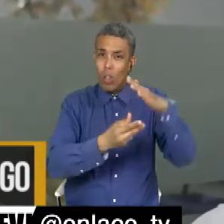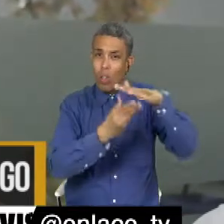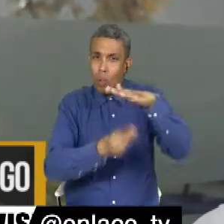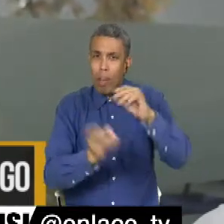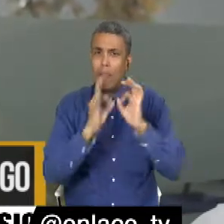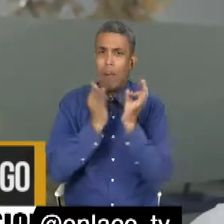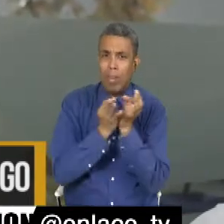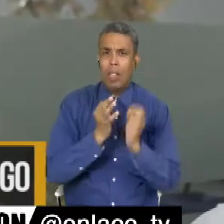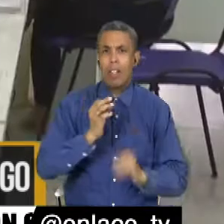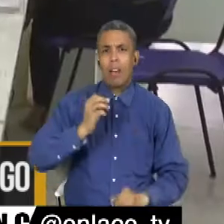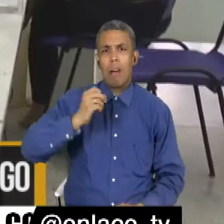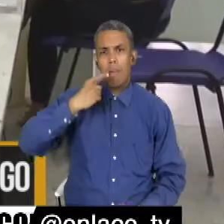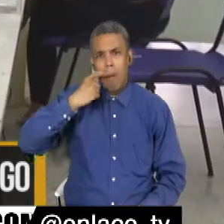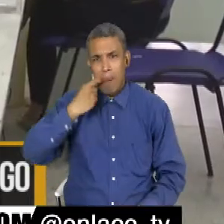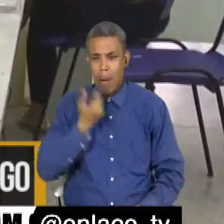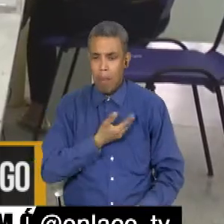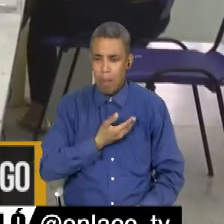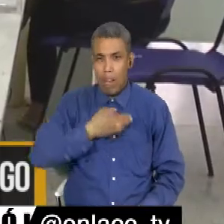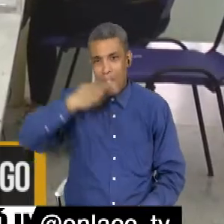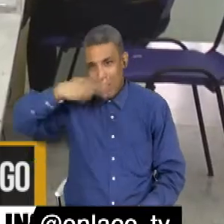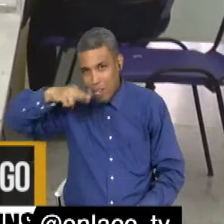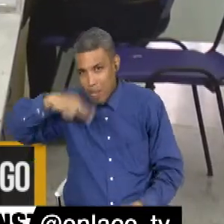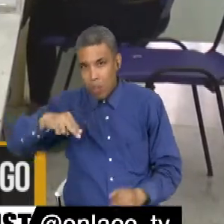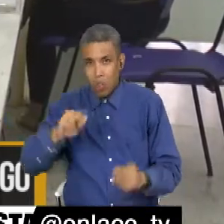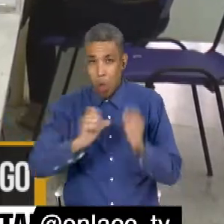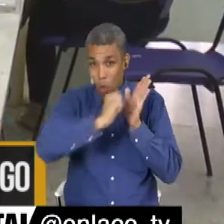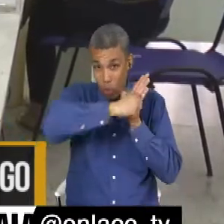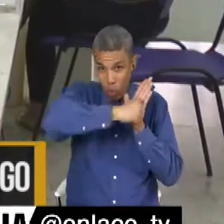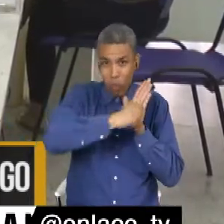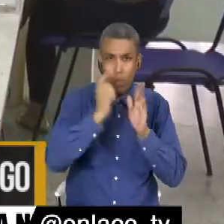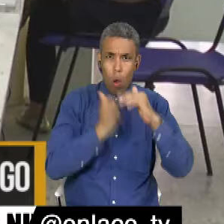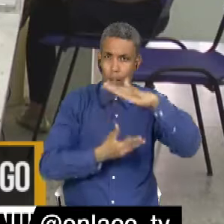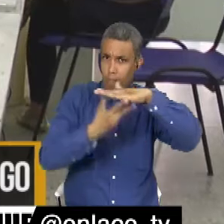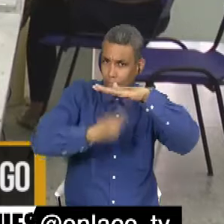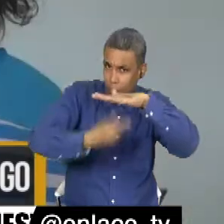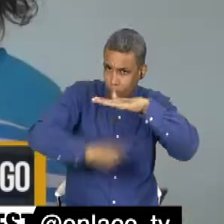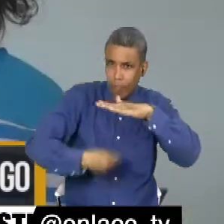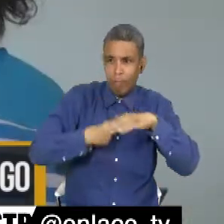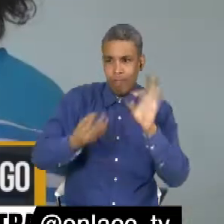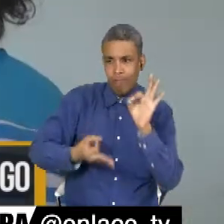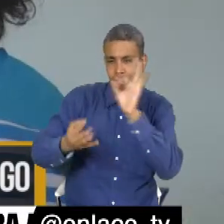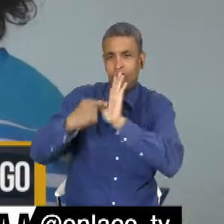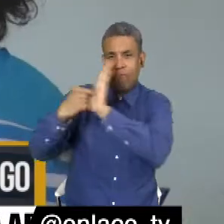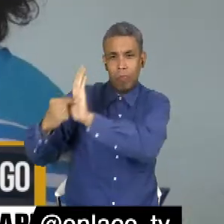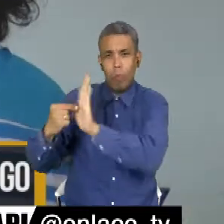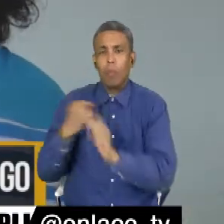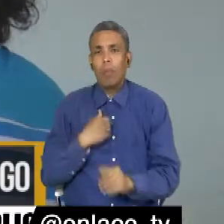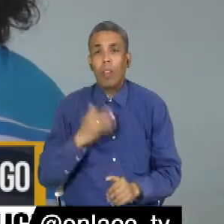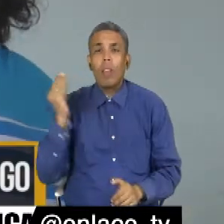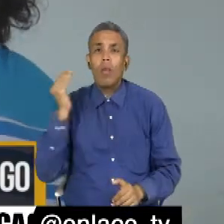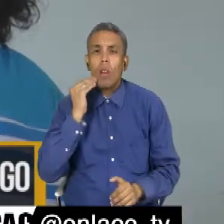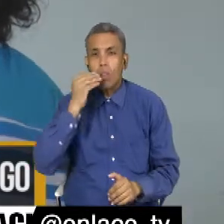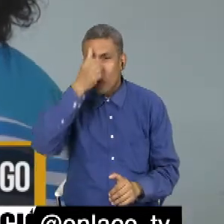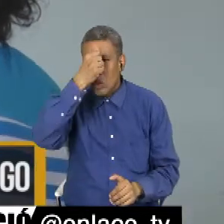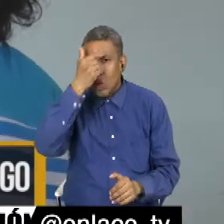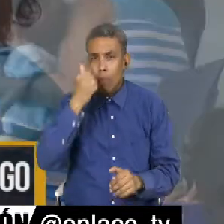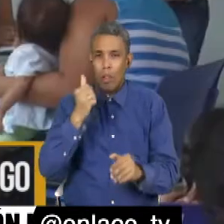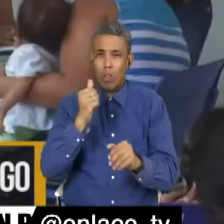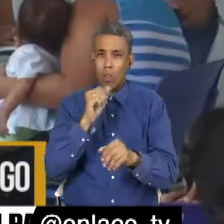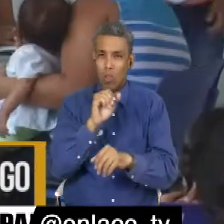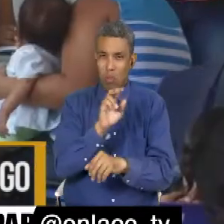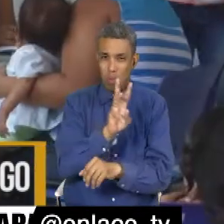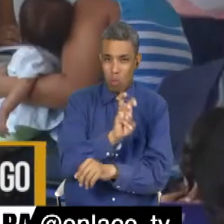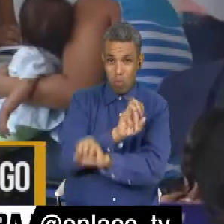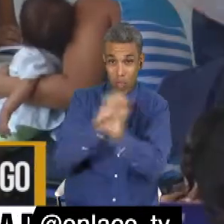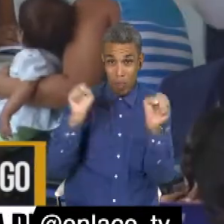de su núcleo familiar. La jornada de afiliación al sistema de salud se realizará este domingo 21 de mayo desde las 8 de la mañana hasta